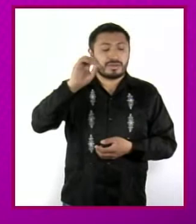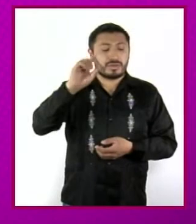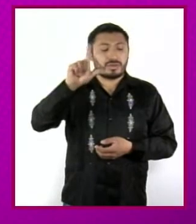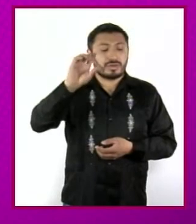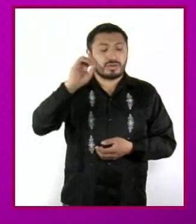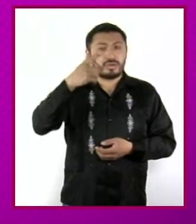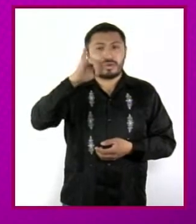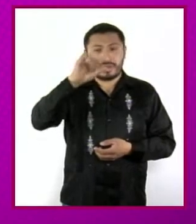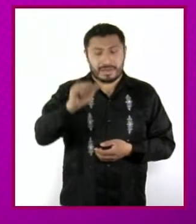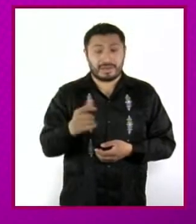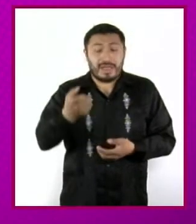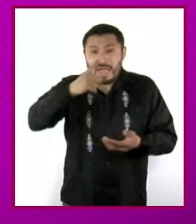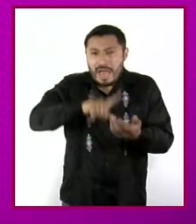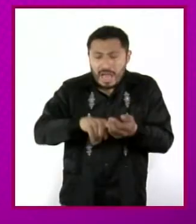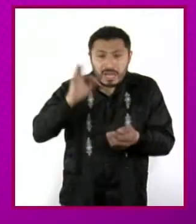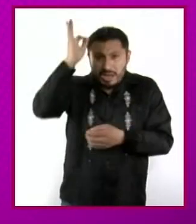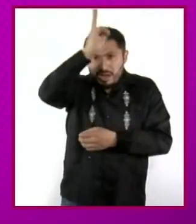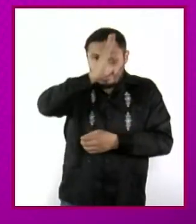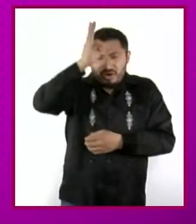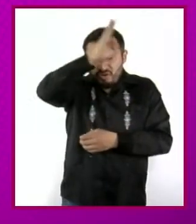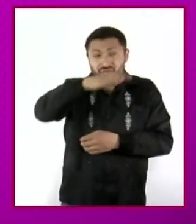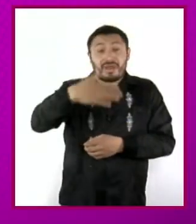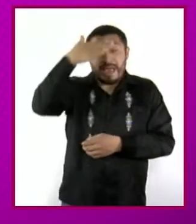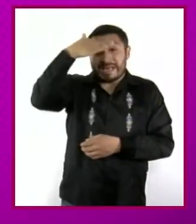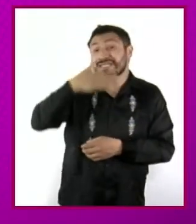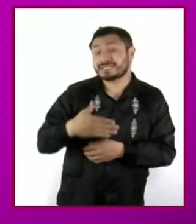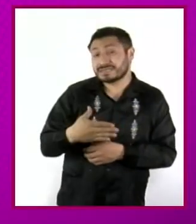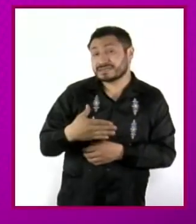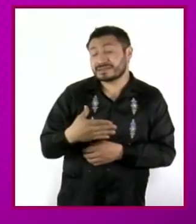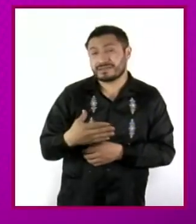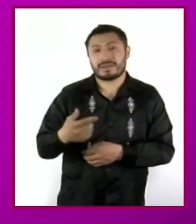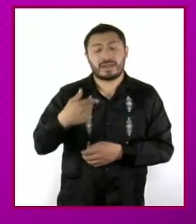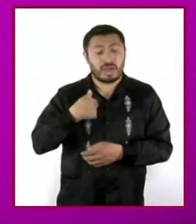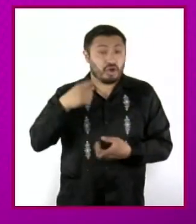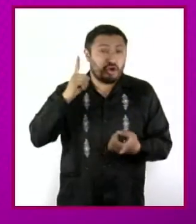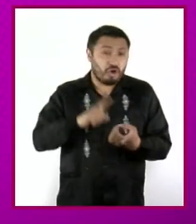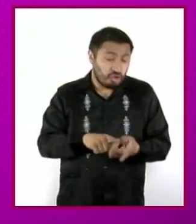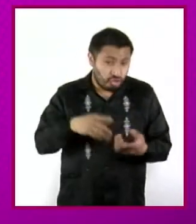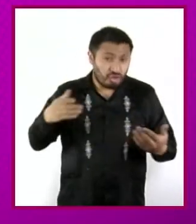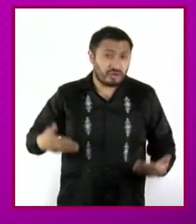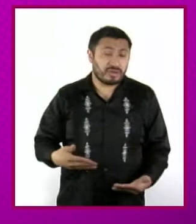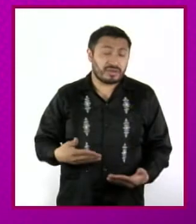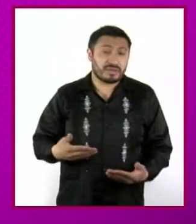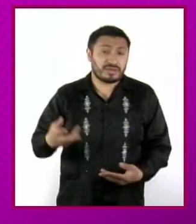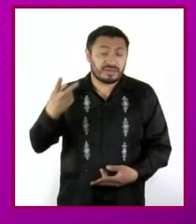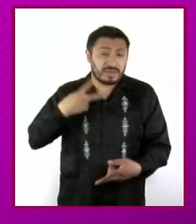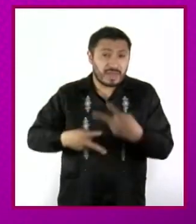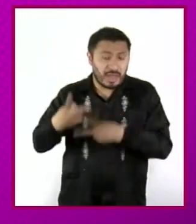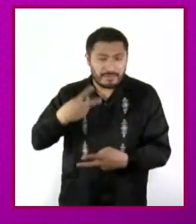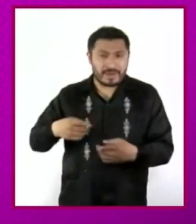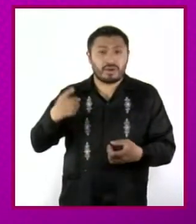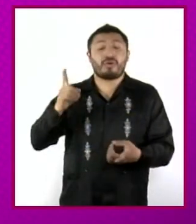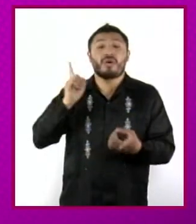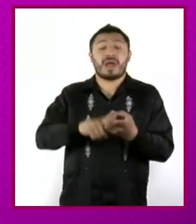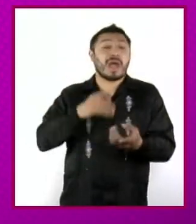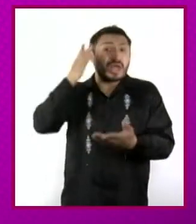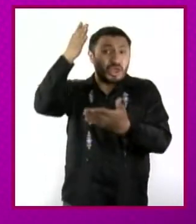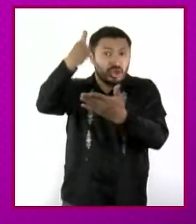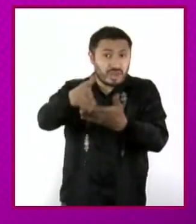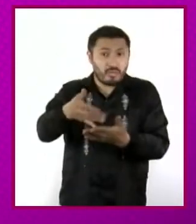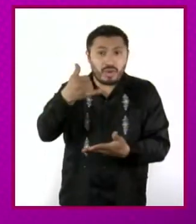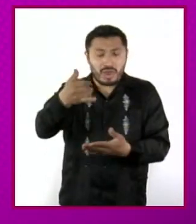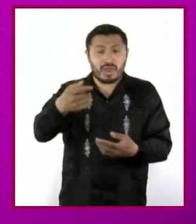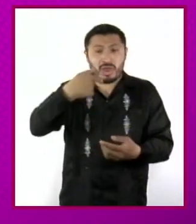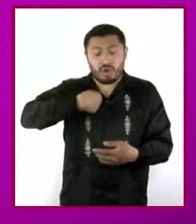La parte filosófica del saber de dónde venimos, a dónde vamos y quiénes somos. ¿A dónde voy a